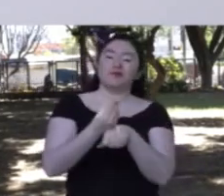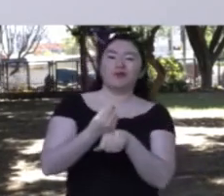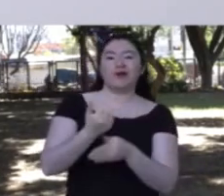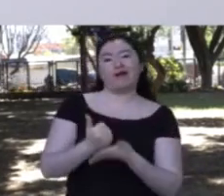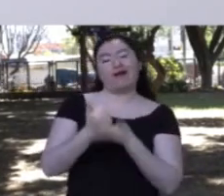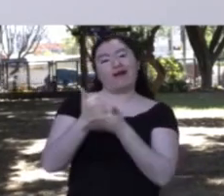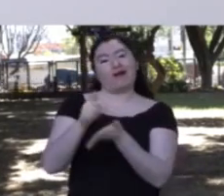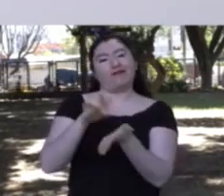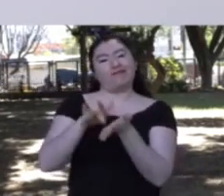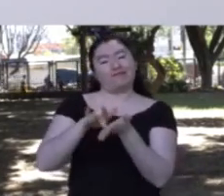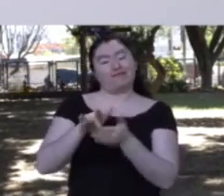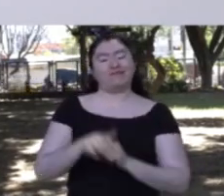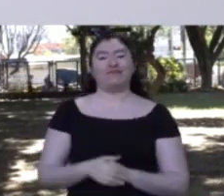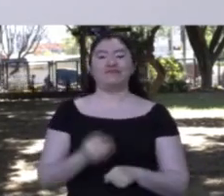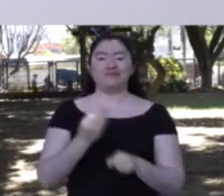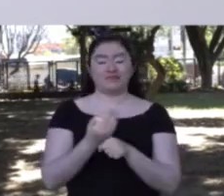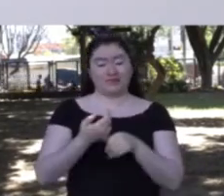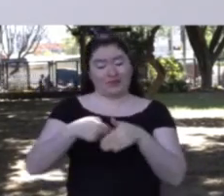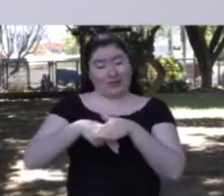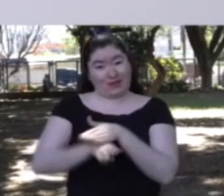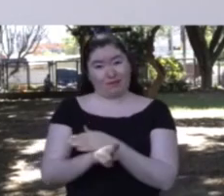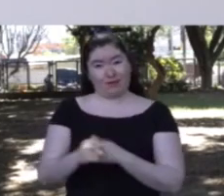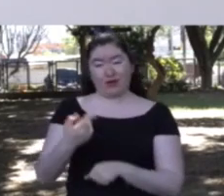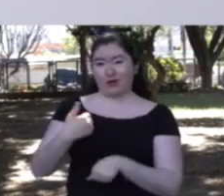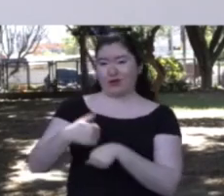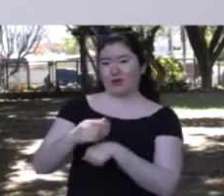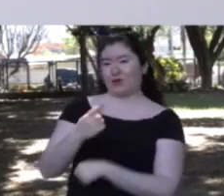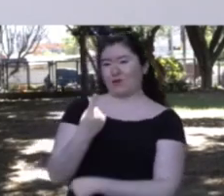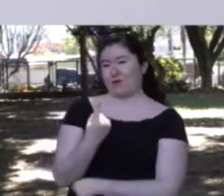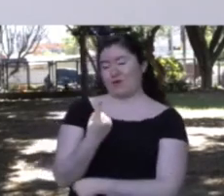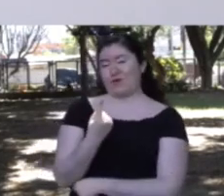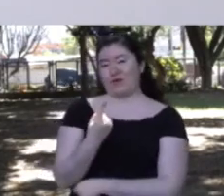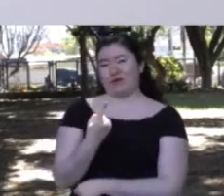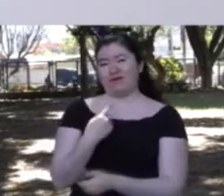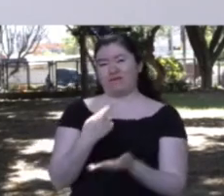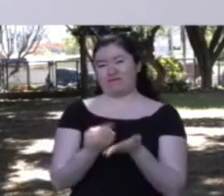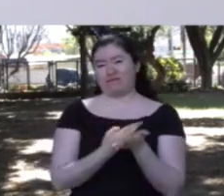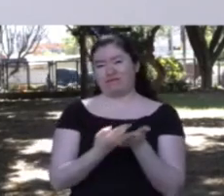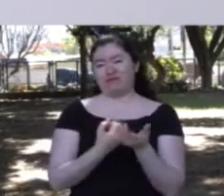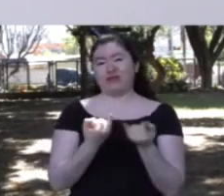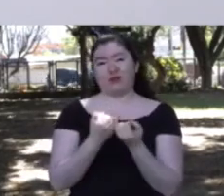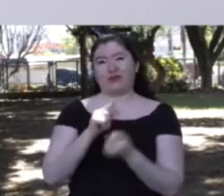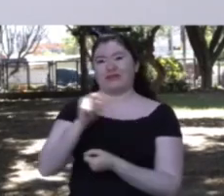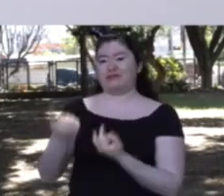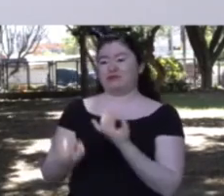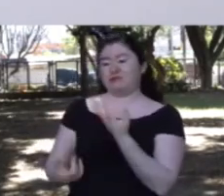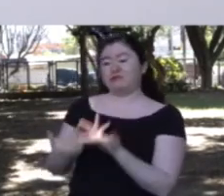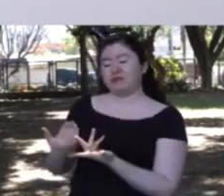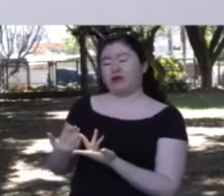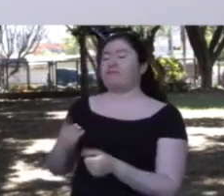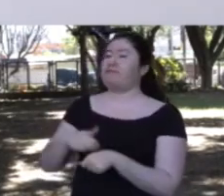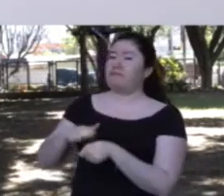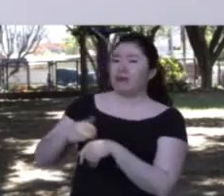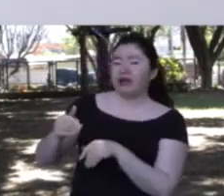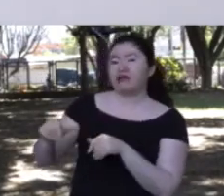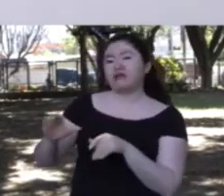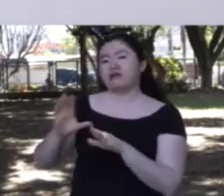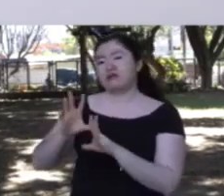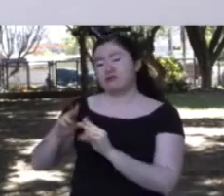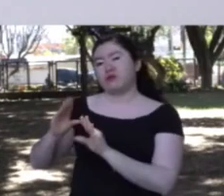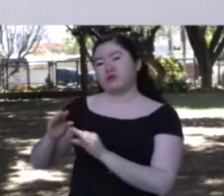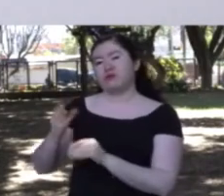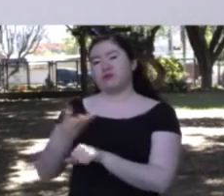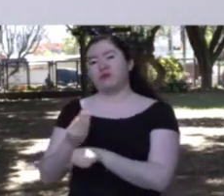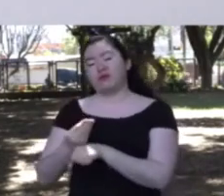metro con la línea 1 y distintas acciones, sobre todo después del incidente. El Metrobús, a través de